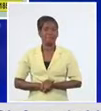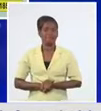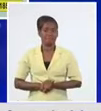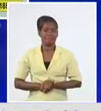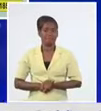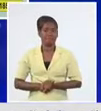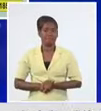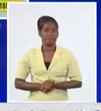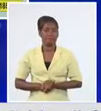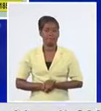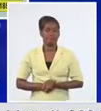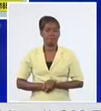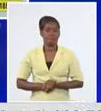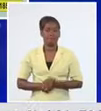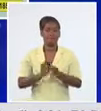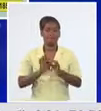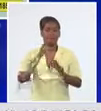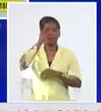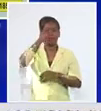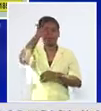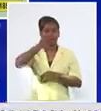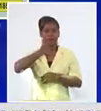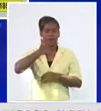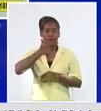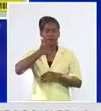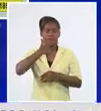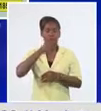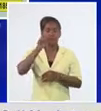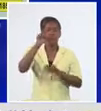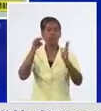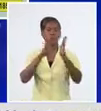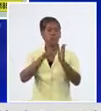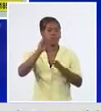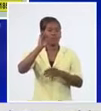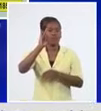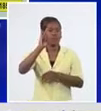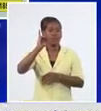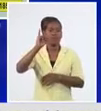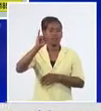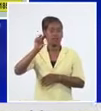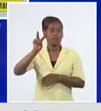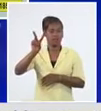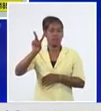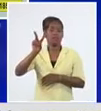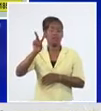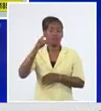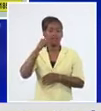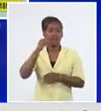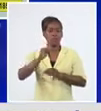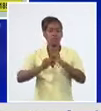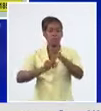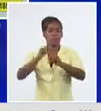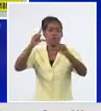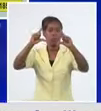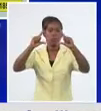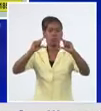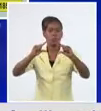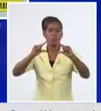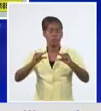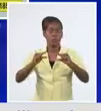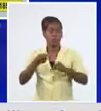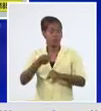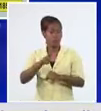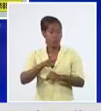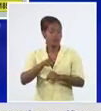5.214,4, Ciego de Ávila con 2.762, aunque disminuye discretamente ayer con respecto